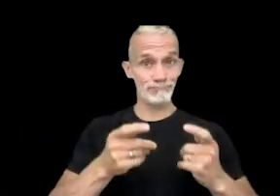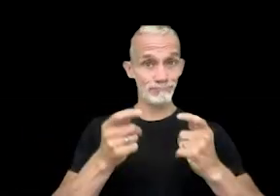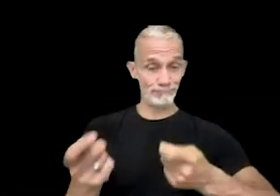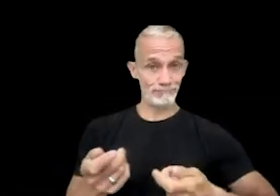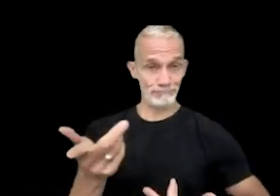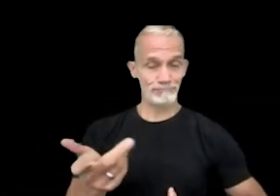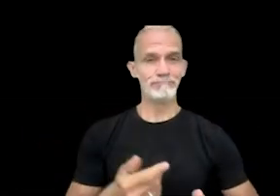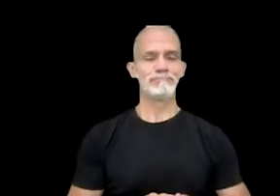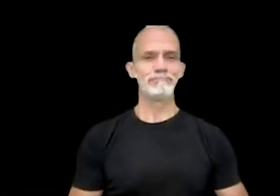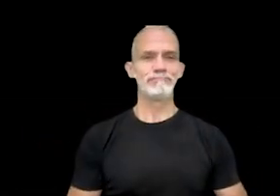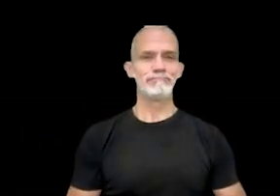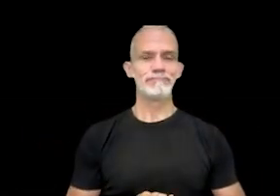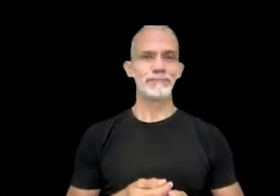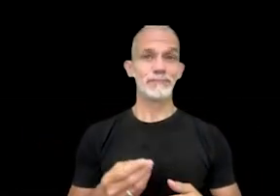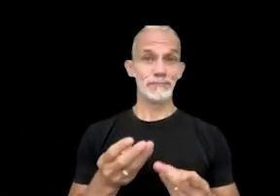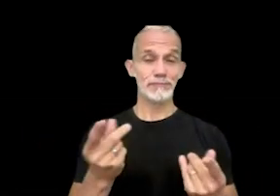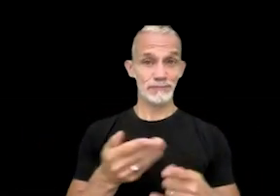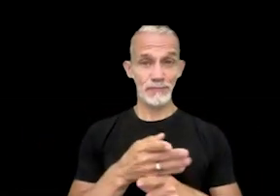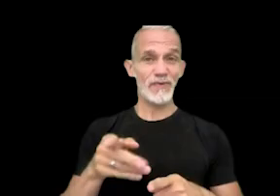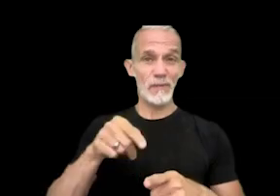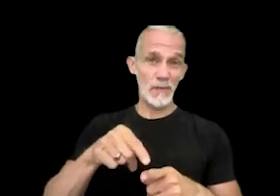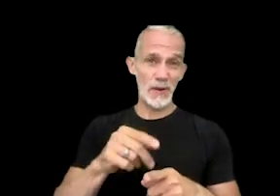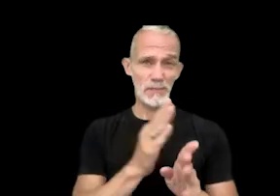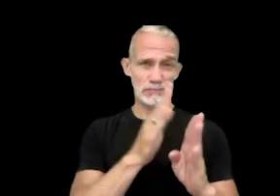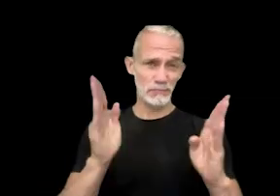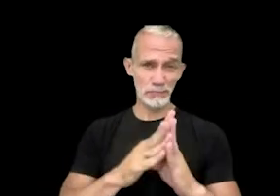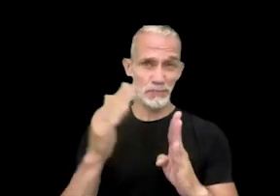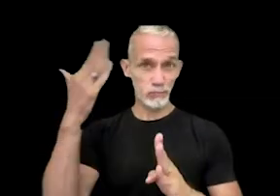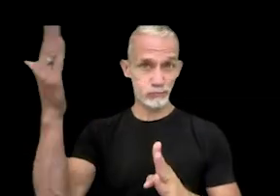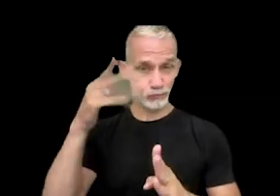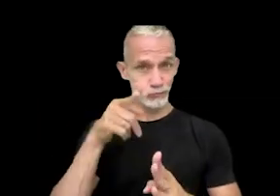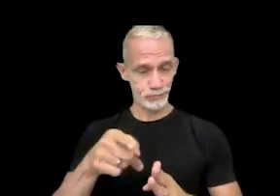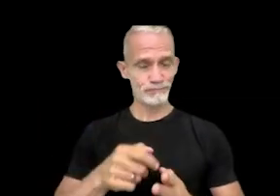para culminar con esta última parte de la exposición.